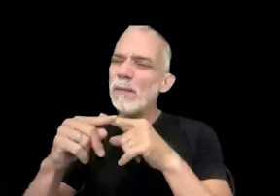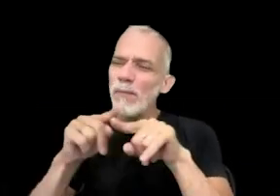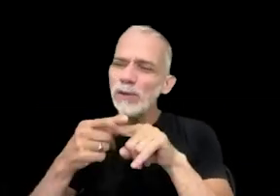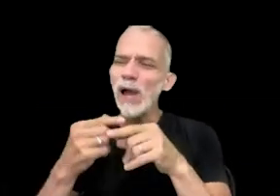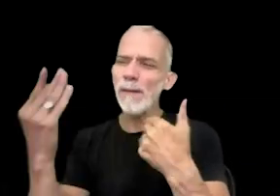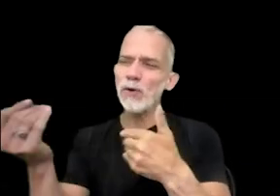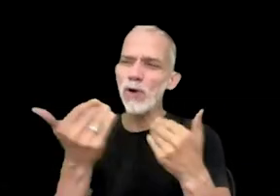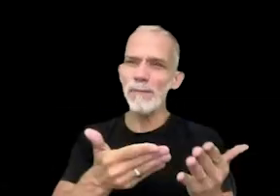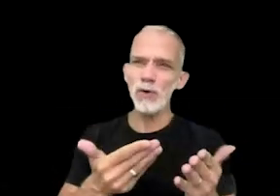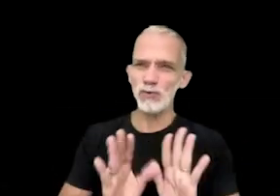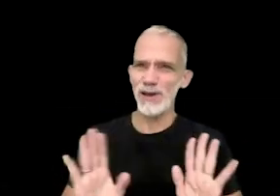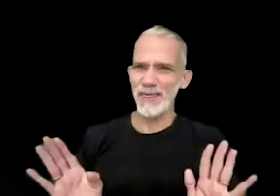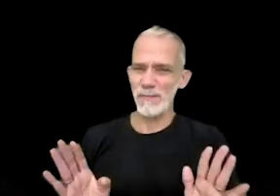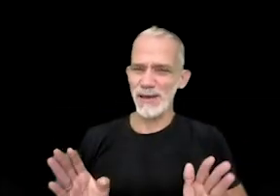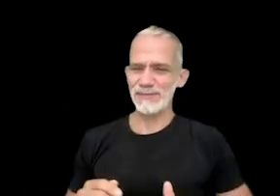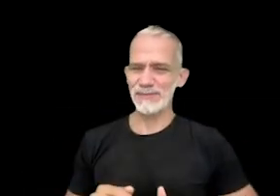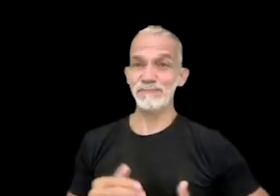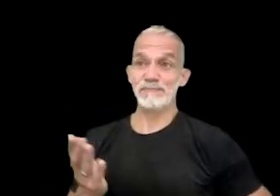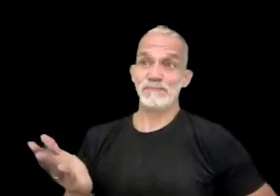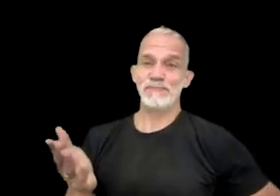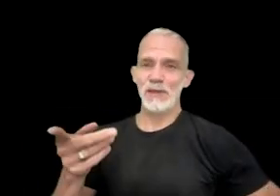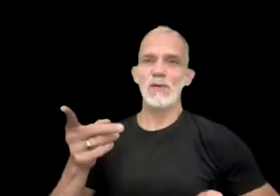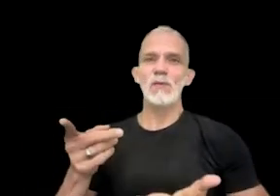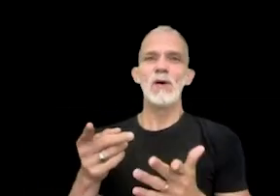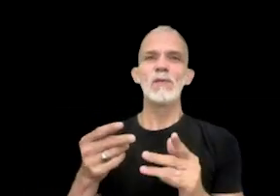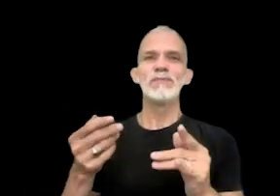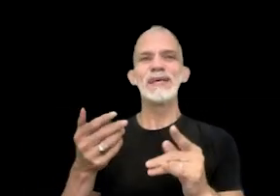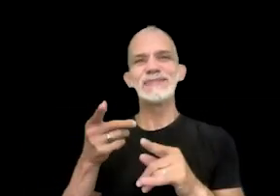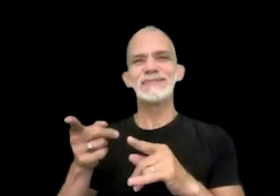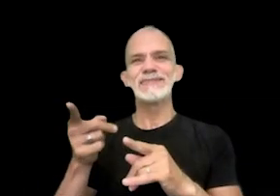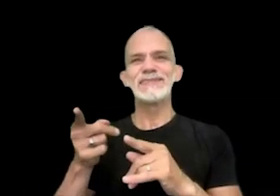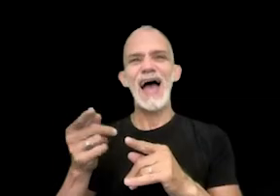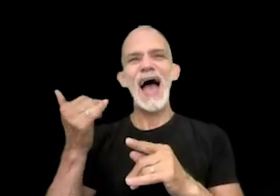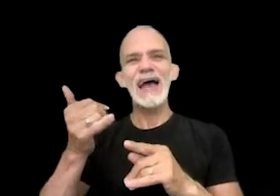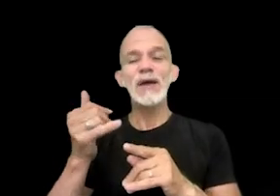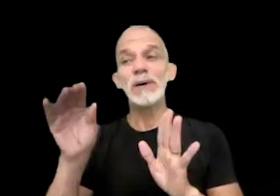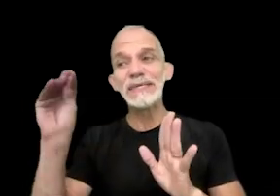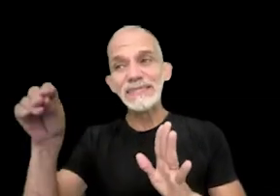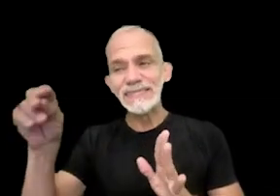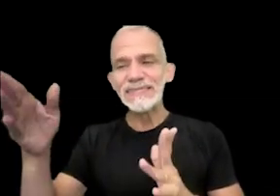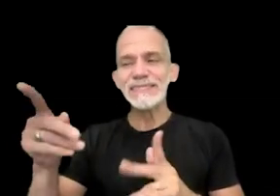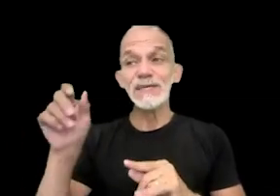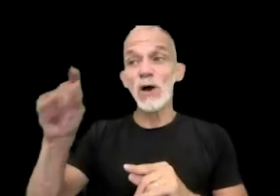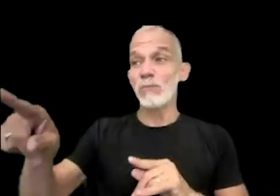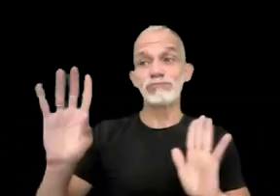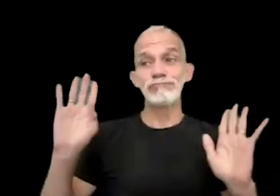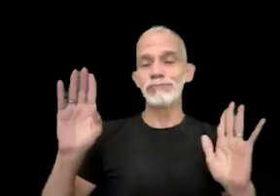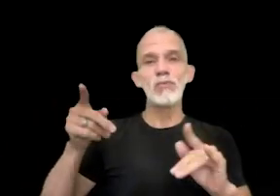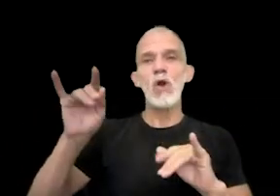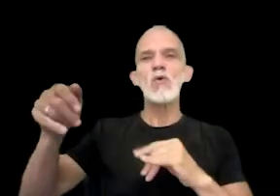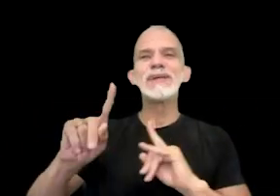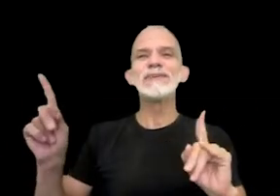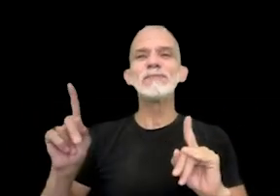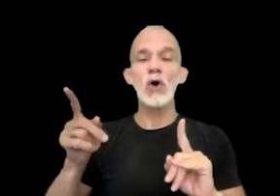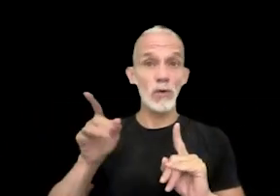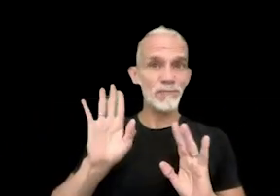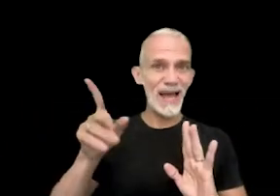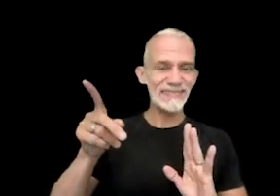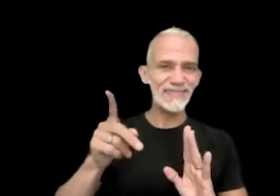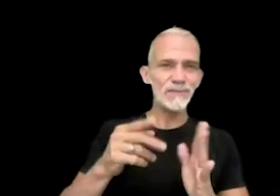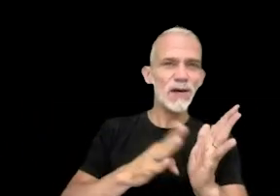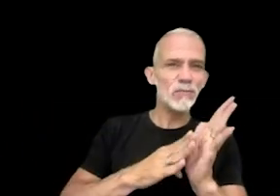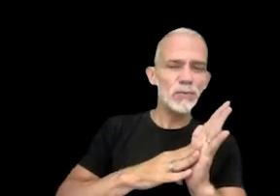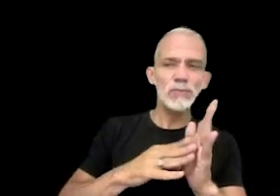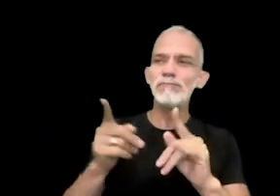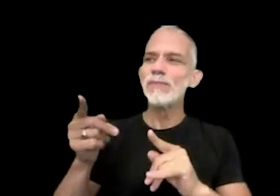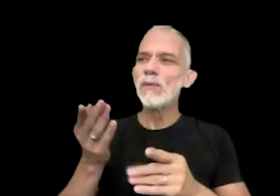internacional, a través del soft law y el señalamiento, señor jurisdicción, usted no aceptó. Cuando hacemos esta revisión de pares,